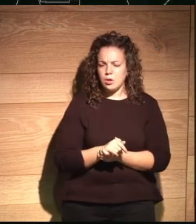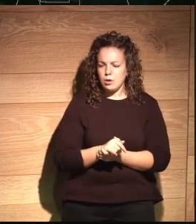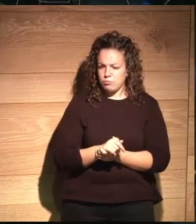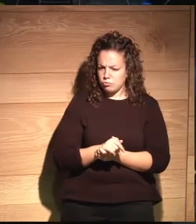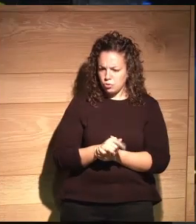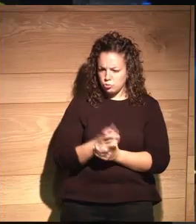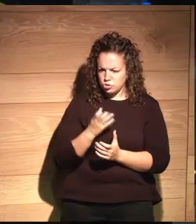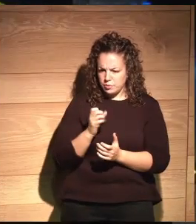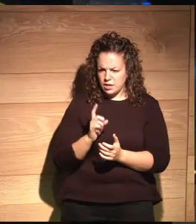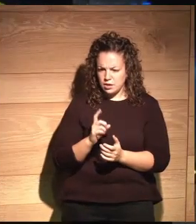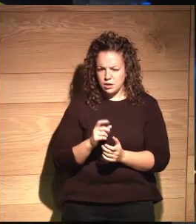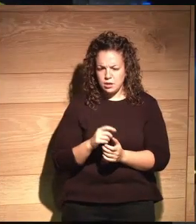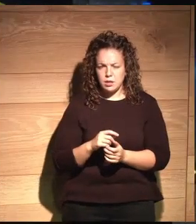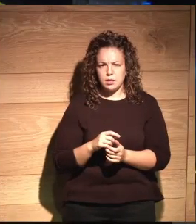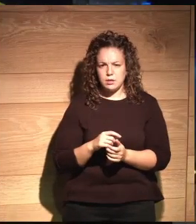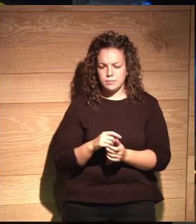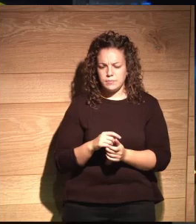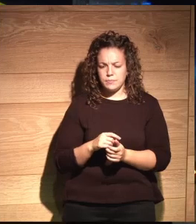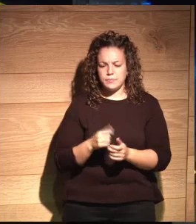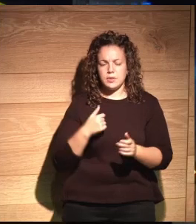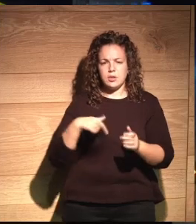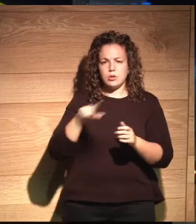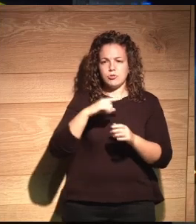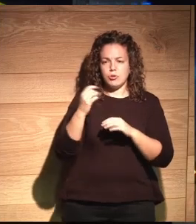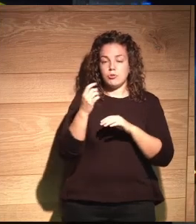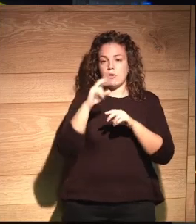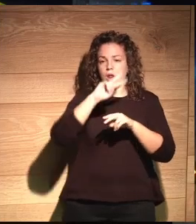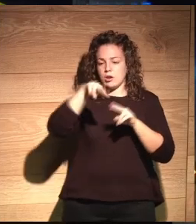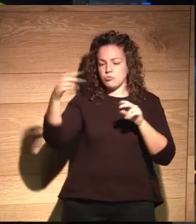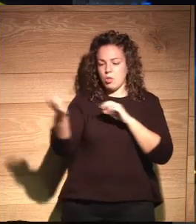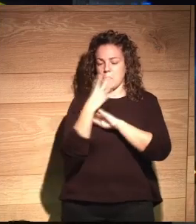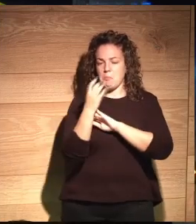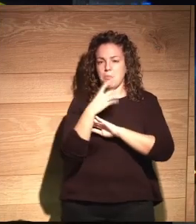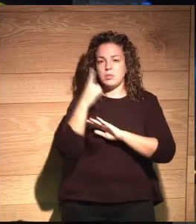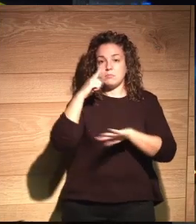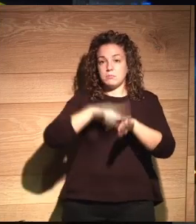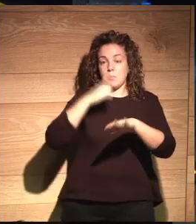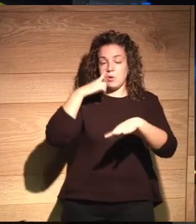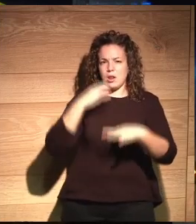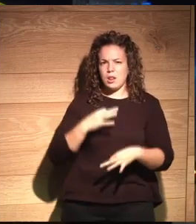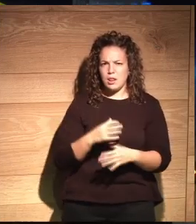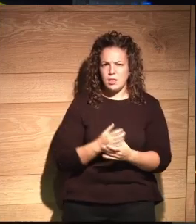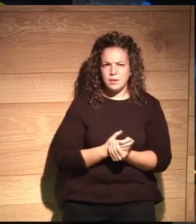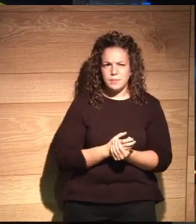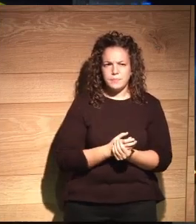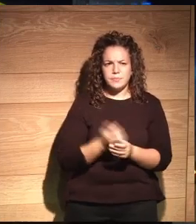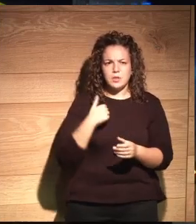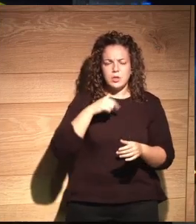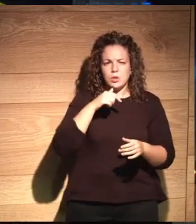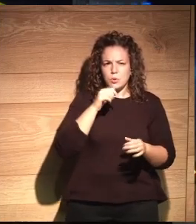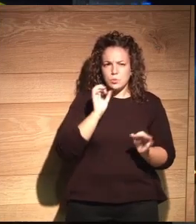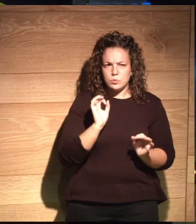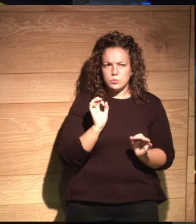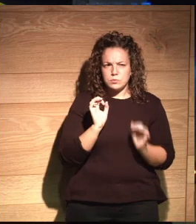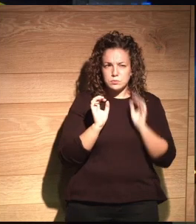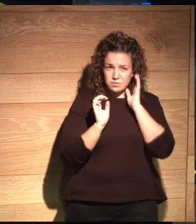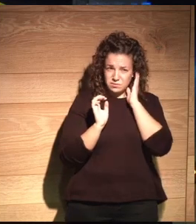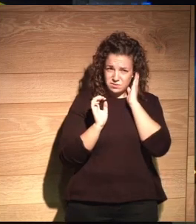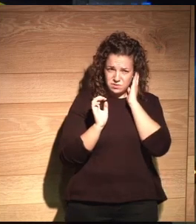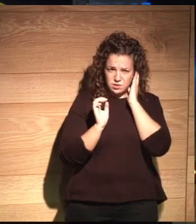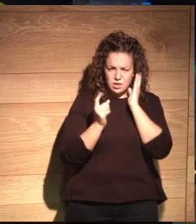los datos para visualizarlos y después nos enviaron los resultados a tiempo real en la biennale de venecia y hoy cuando abrimos google por ejemplo vemos